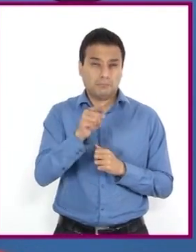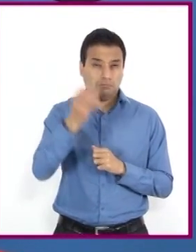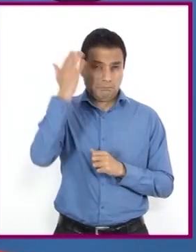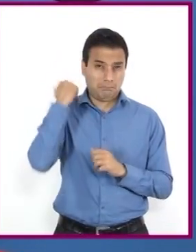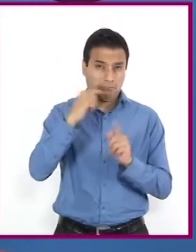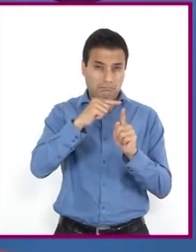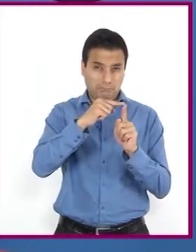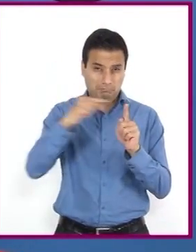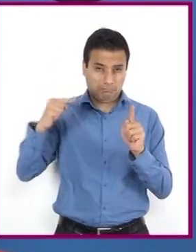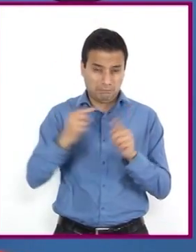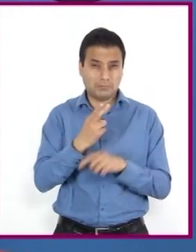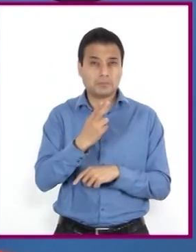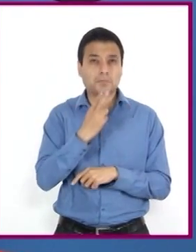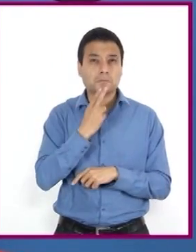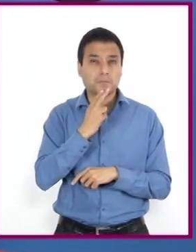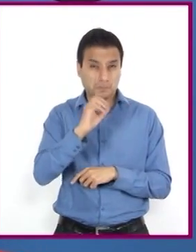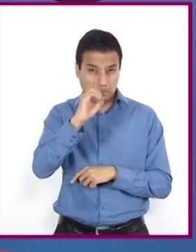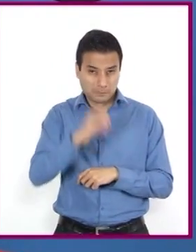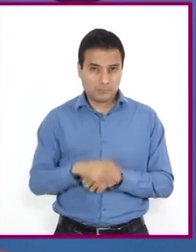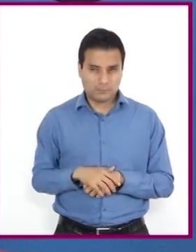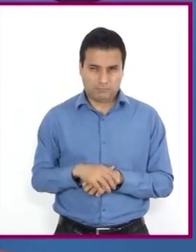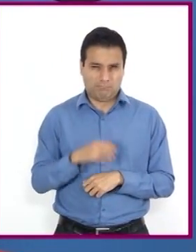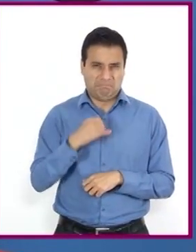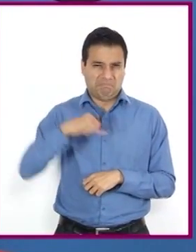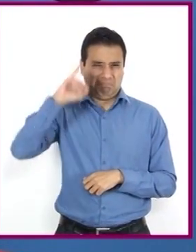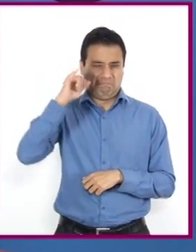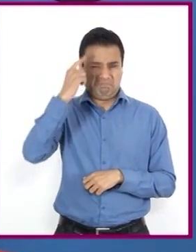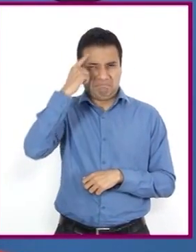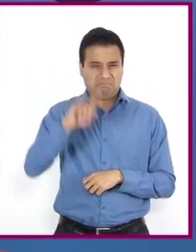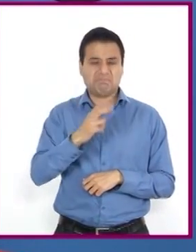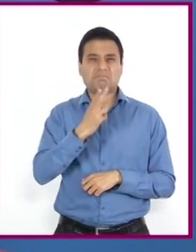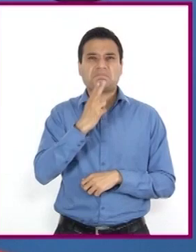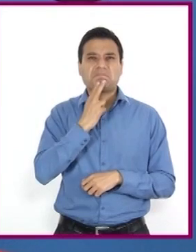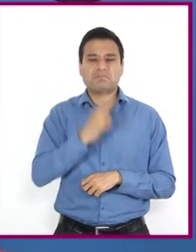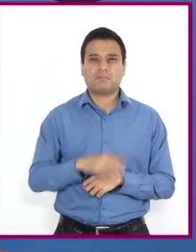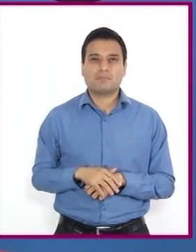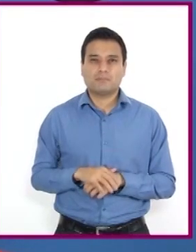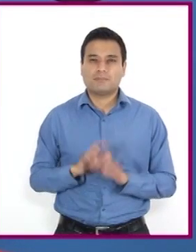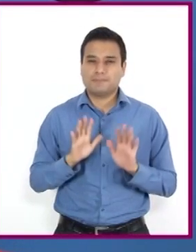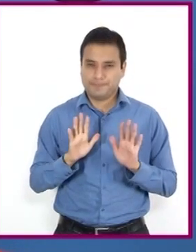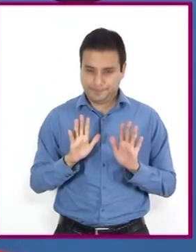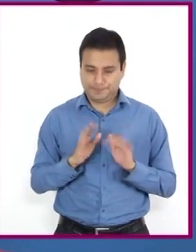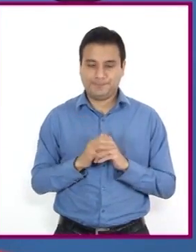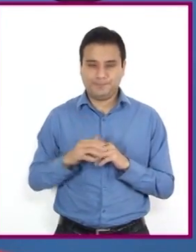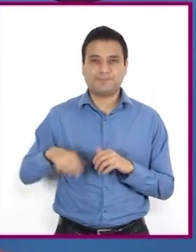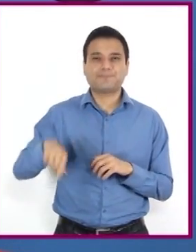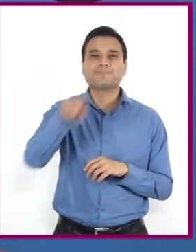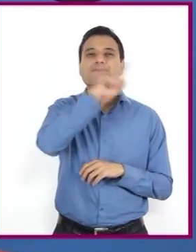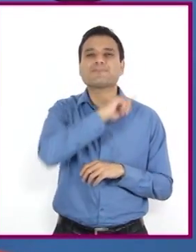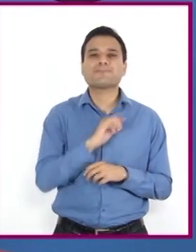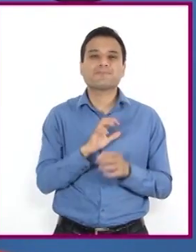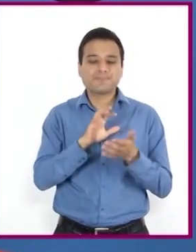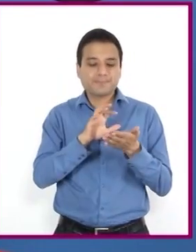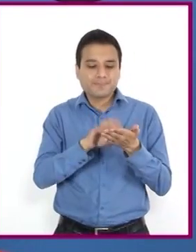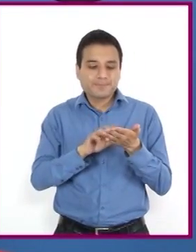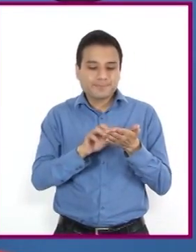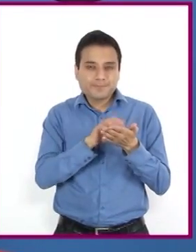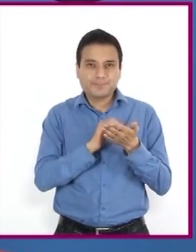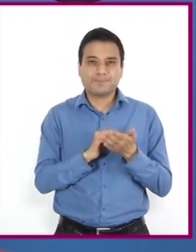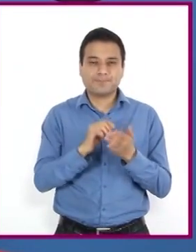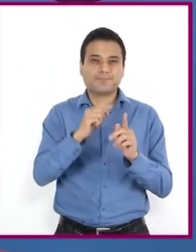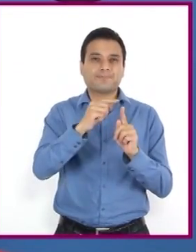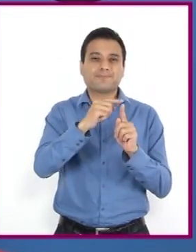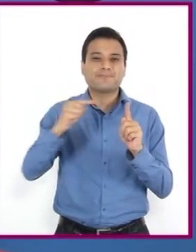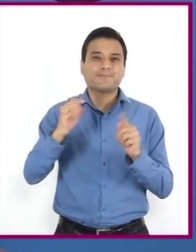0? Parecería no tener sentido. Les invito a que realicen en su calculadora una división entre